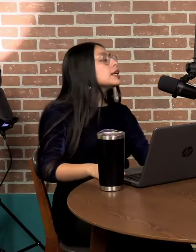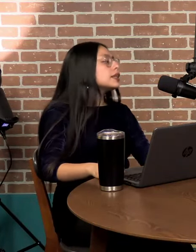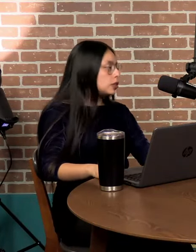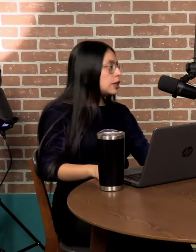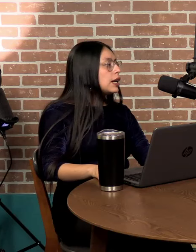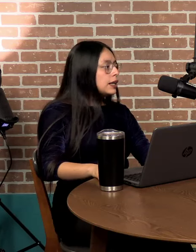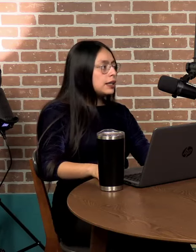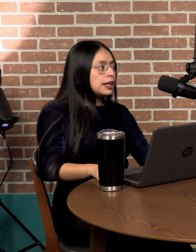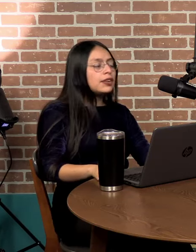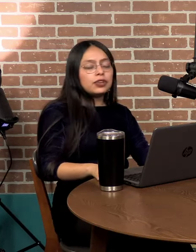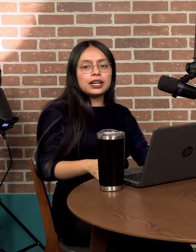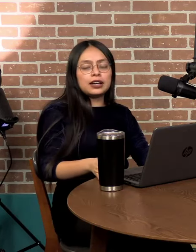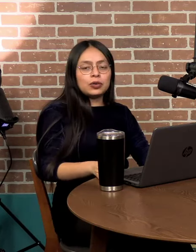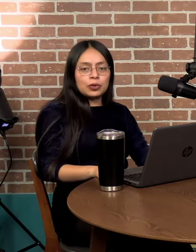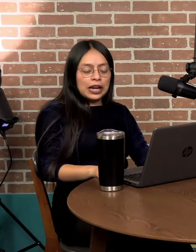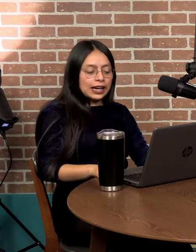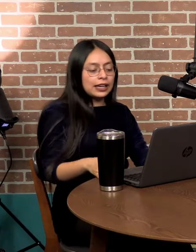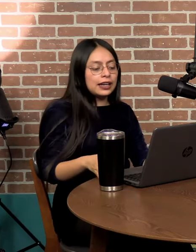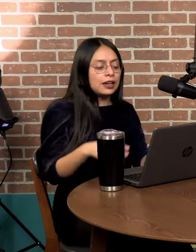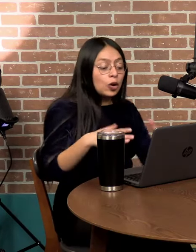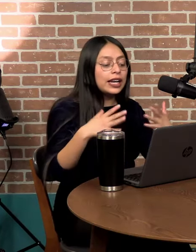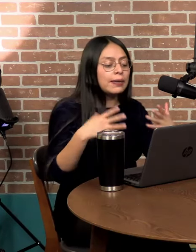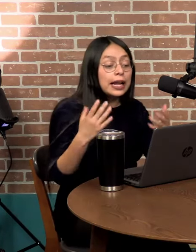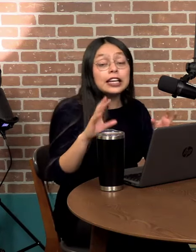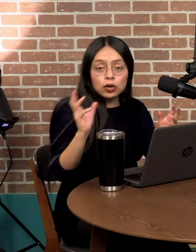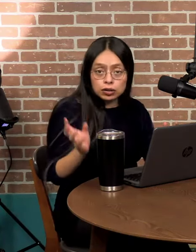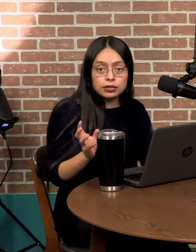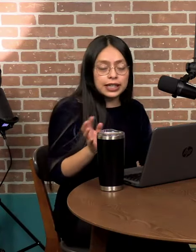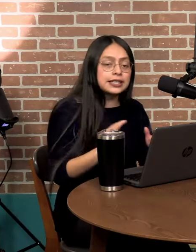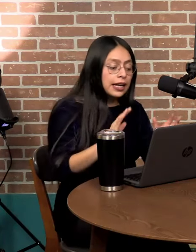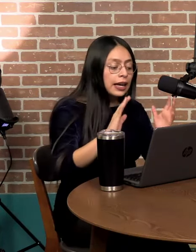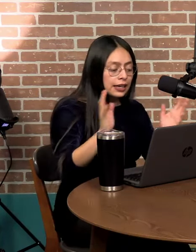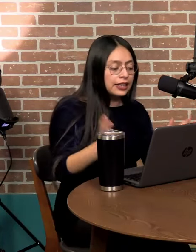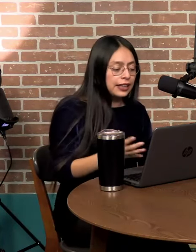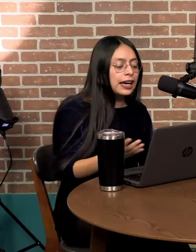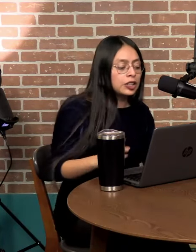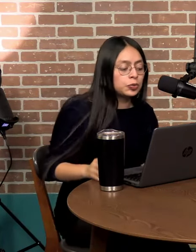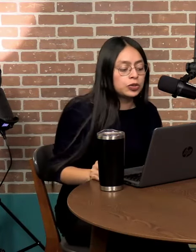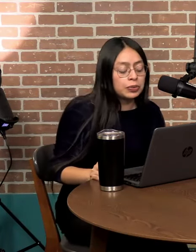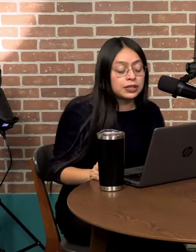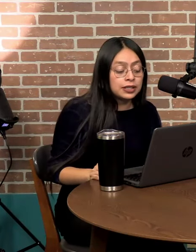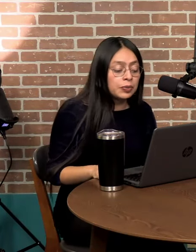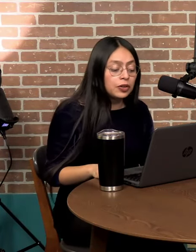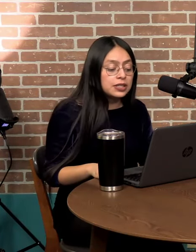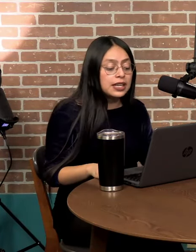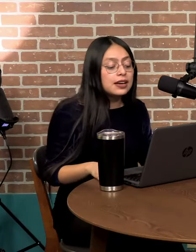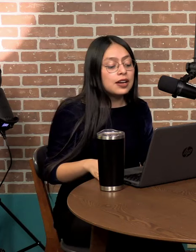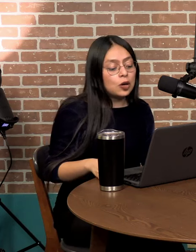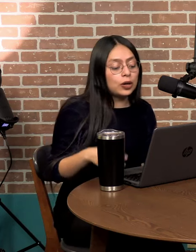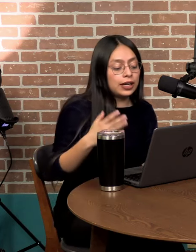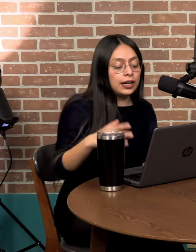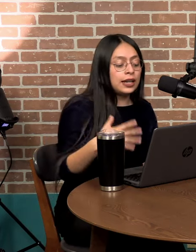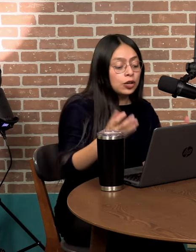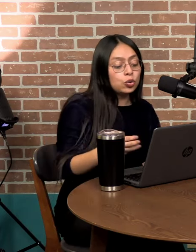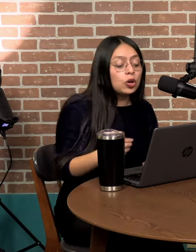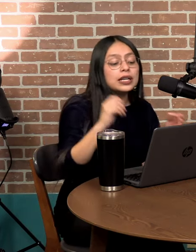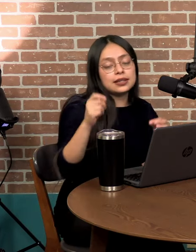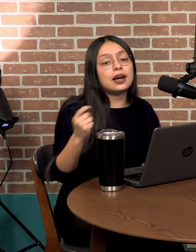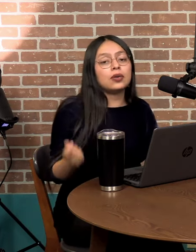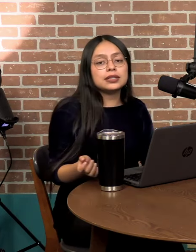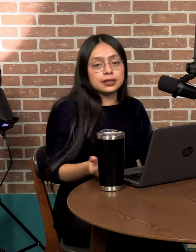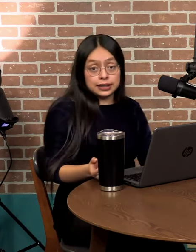no Exacto ser la niñera fue la que lo la que lo que le valió en esta idea que expuso este periodista lo que le